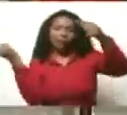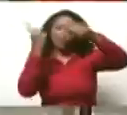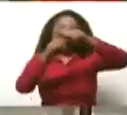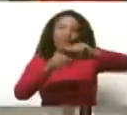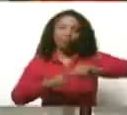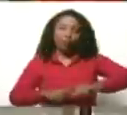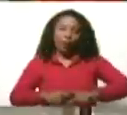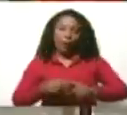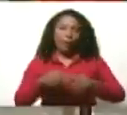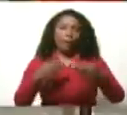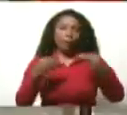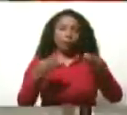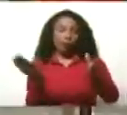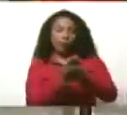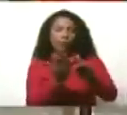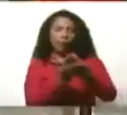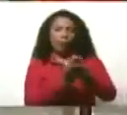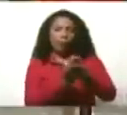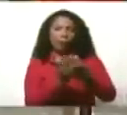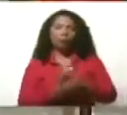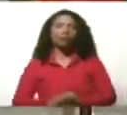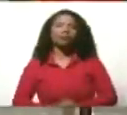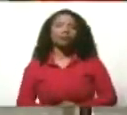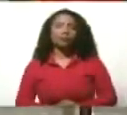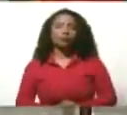si sumamos estas 25 tramas.